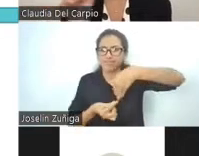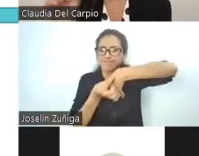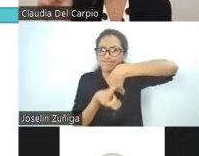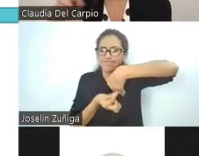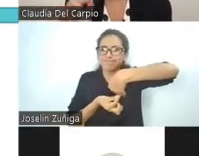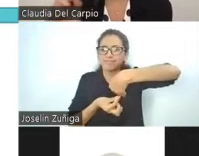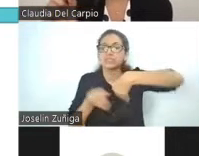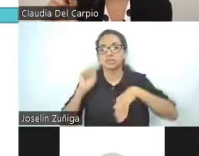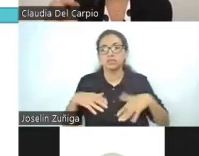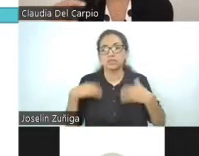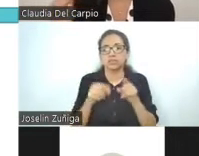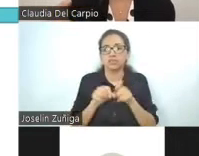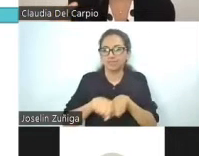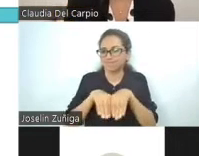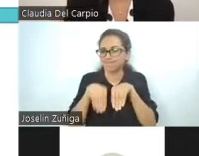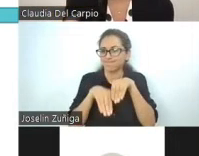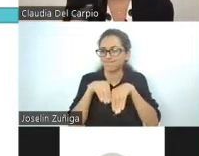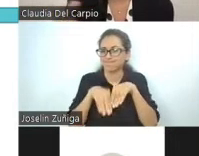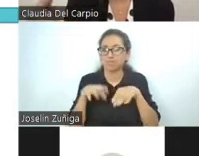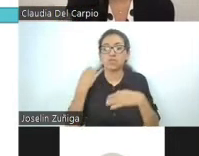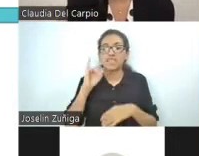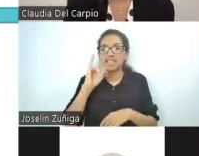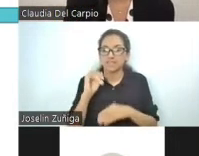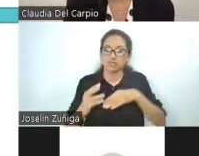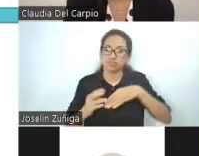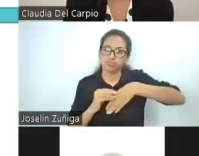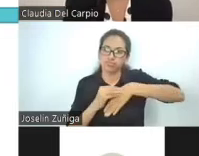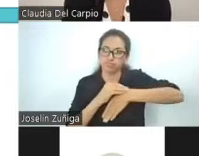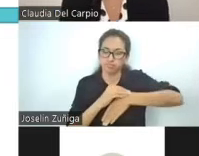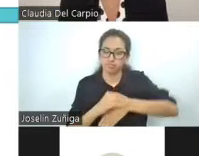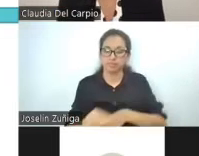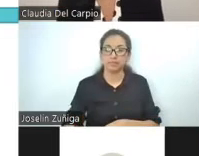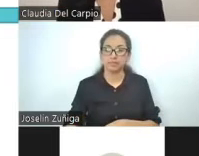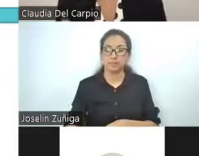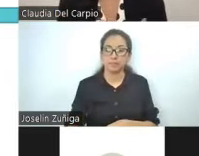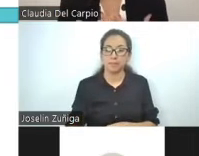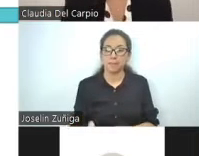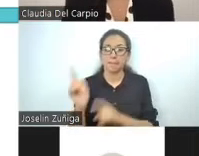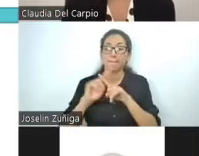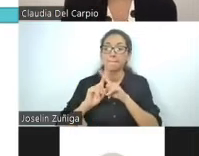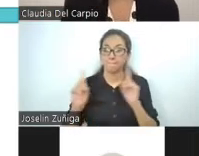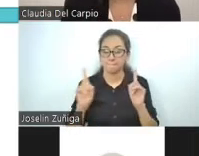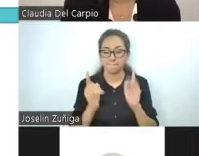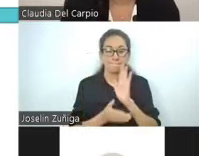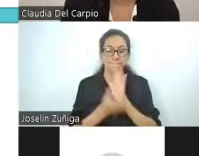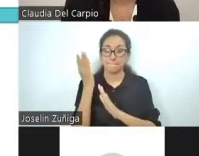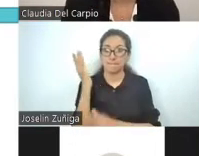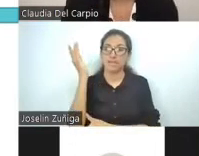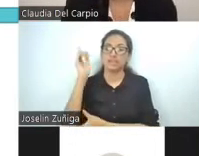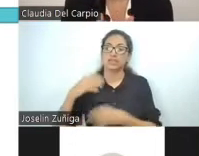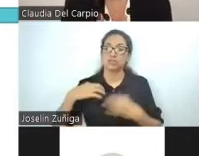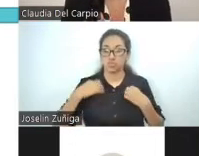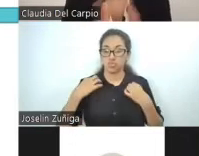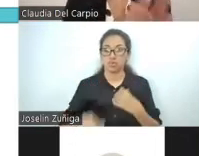más irritación a ese nivel y más infecciones dérmicas a ese nivel. Pero lo que más impacta en cuanto a la ropa